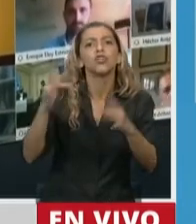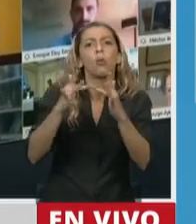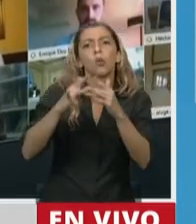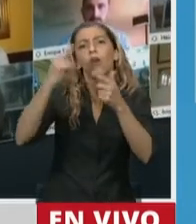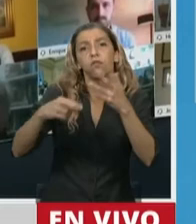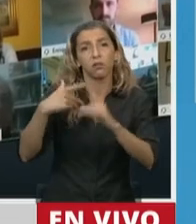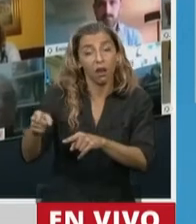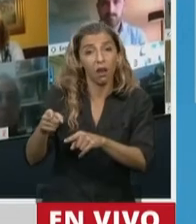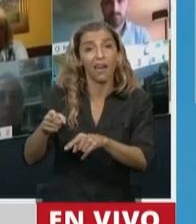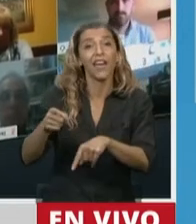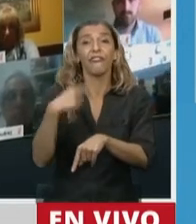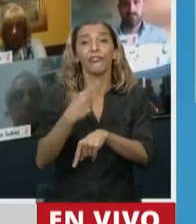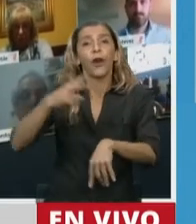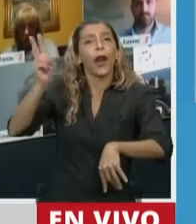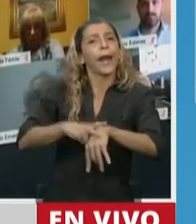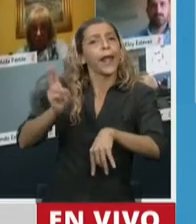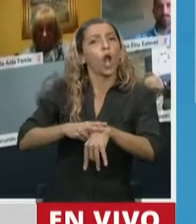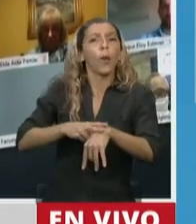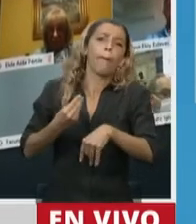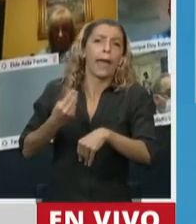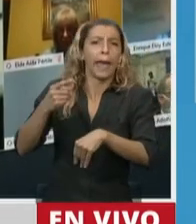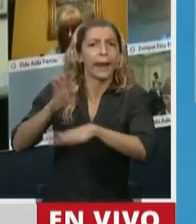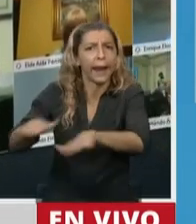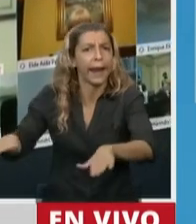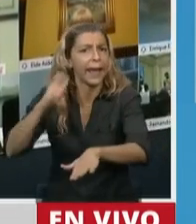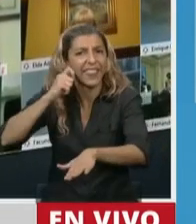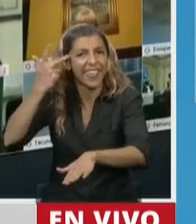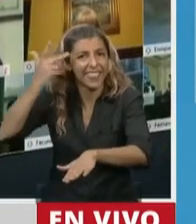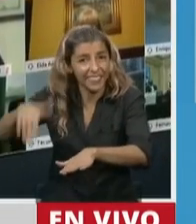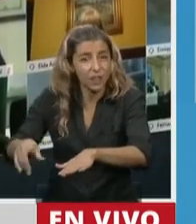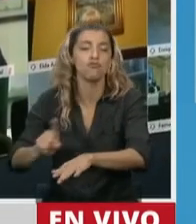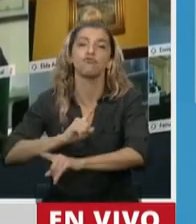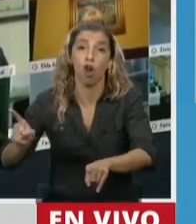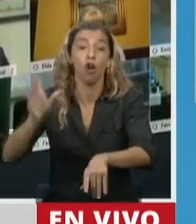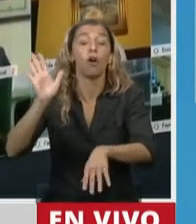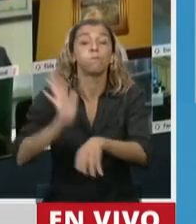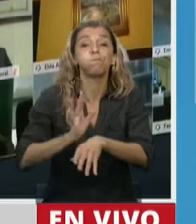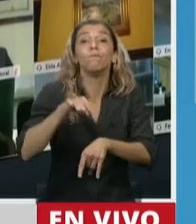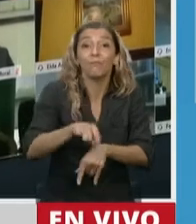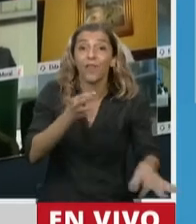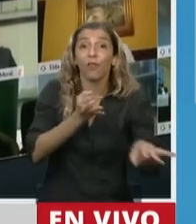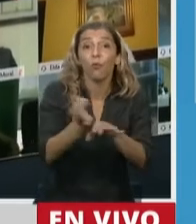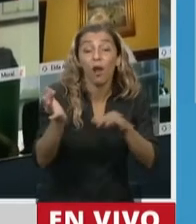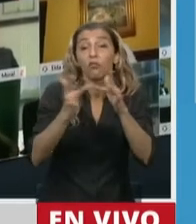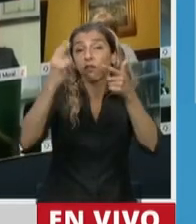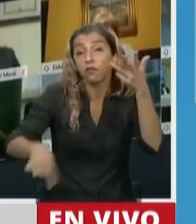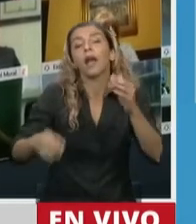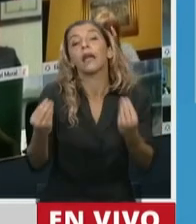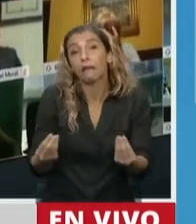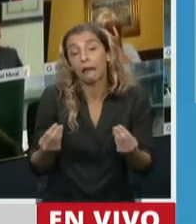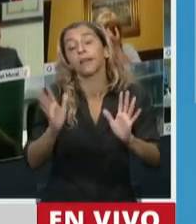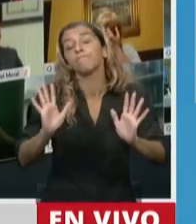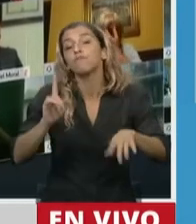edad. Es solo en carácter excepcional y solo por catástrofes. El lugar de los chicos en la escuela, el lugar